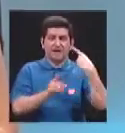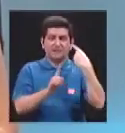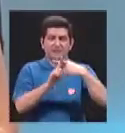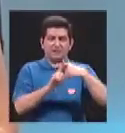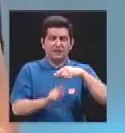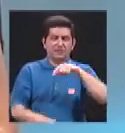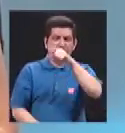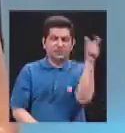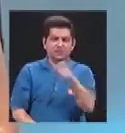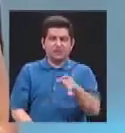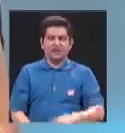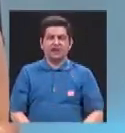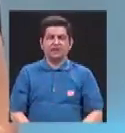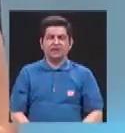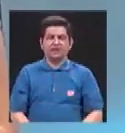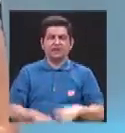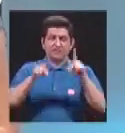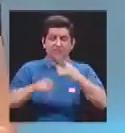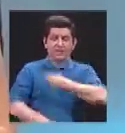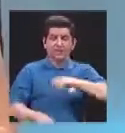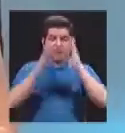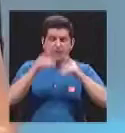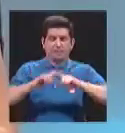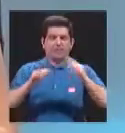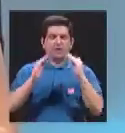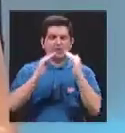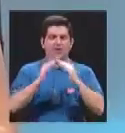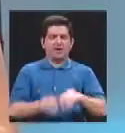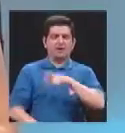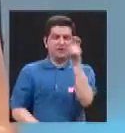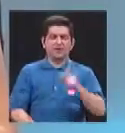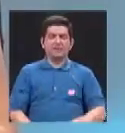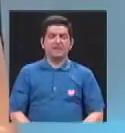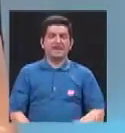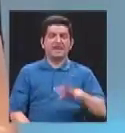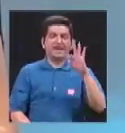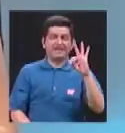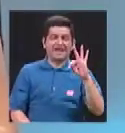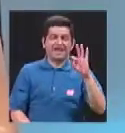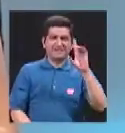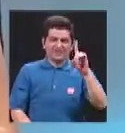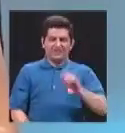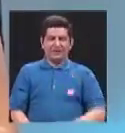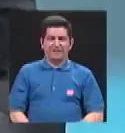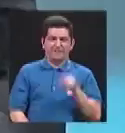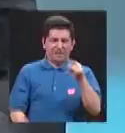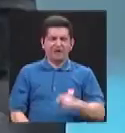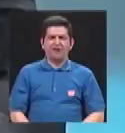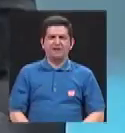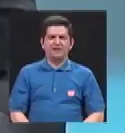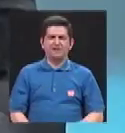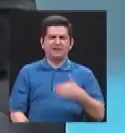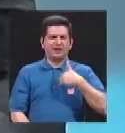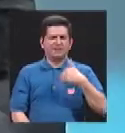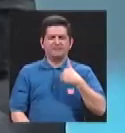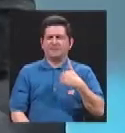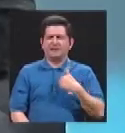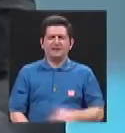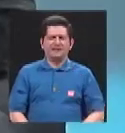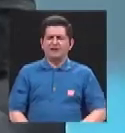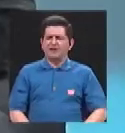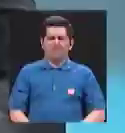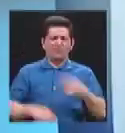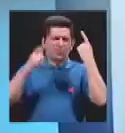Cruz de Italia, un español radicado en Italia. Y bueno, Teresa Darby, una costarricense exitosa en la industria